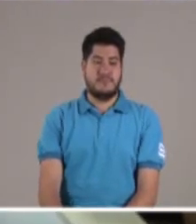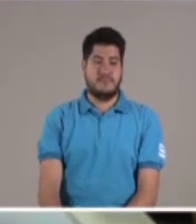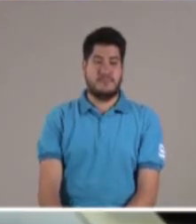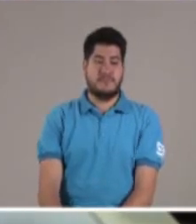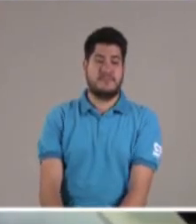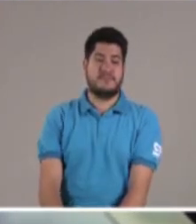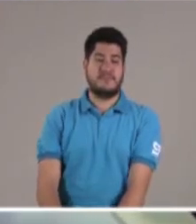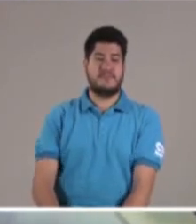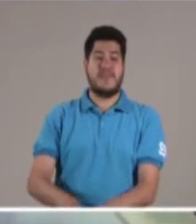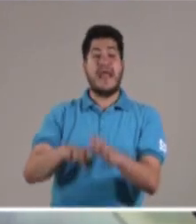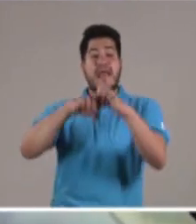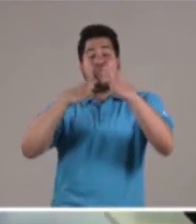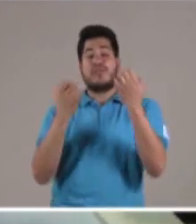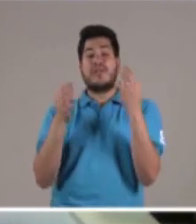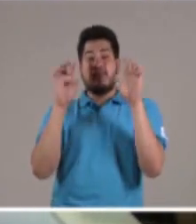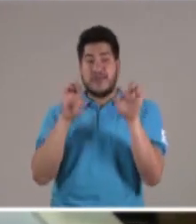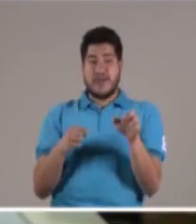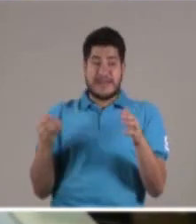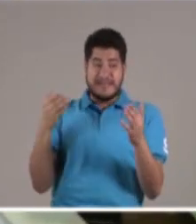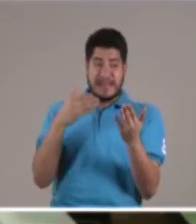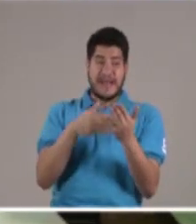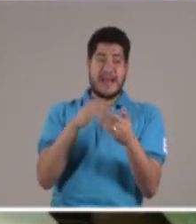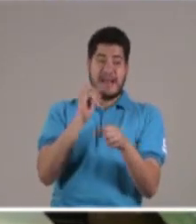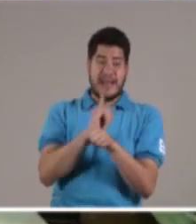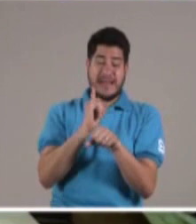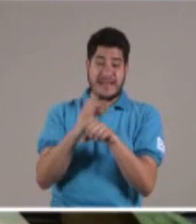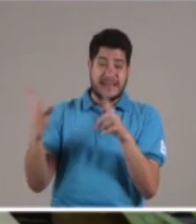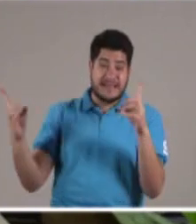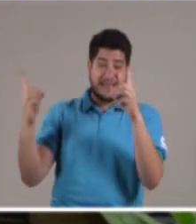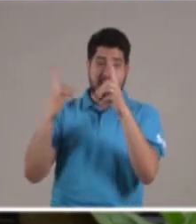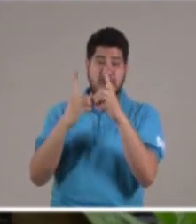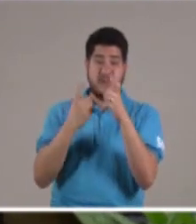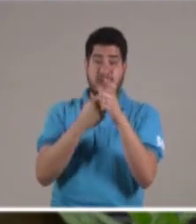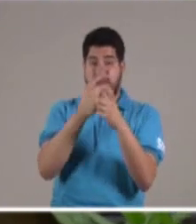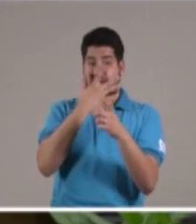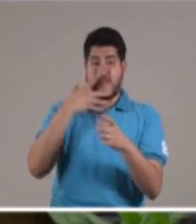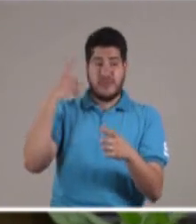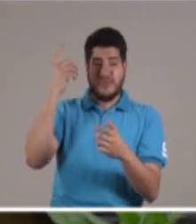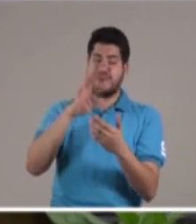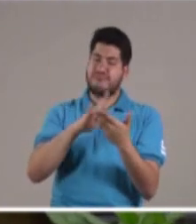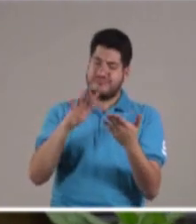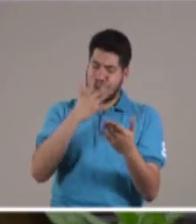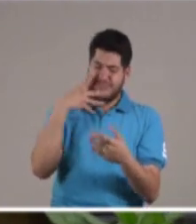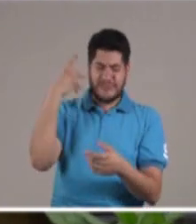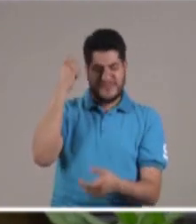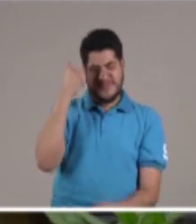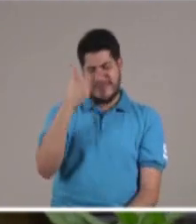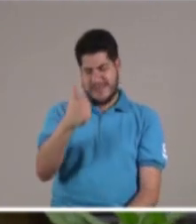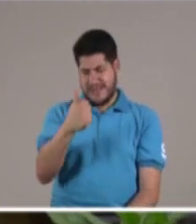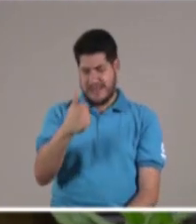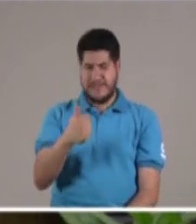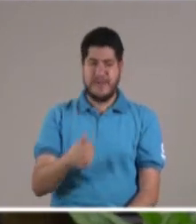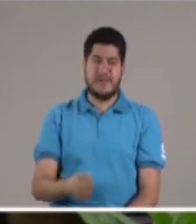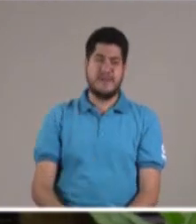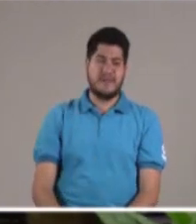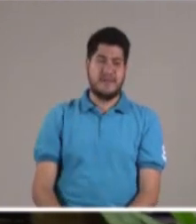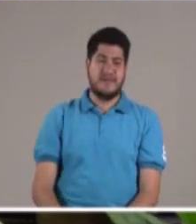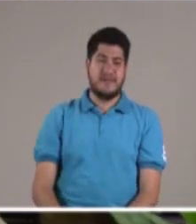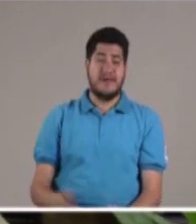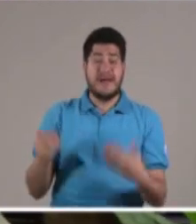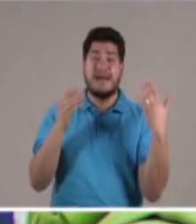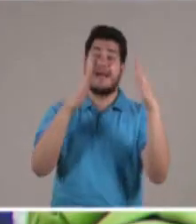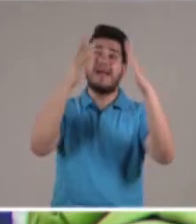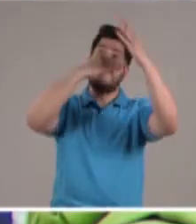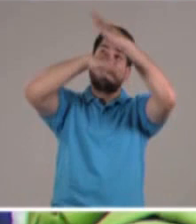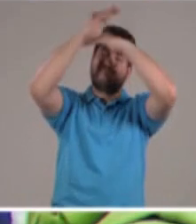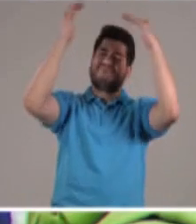de la gente llega a la iglesia y tiene un encuentro con Dios Gloria a Dios que tuvo encuentro con él Gloria a Dios que va camino